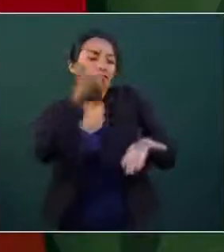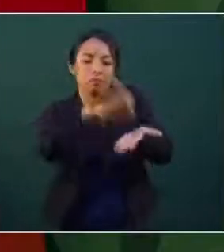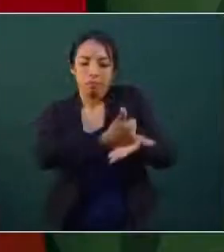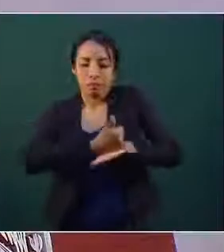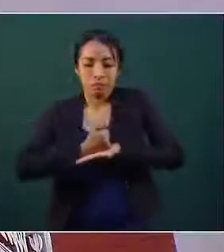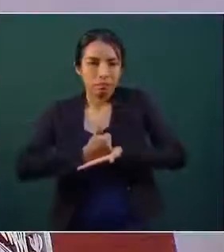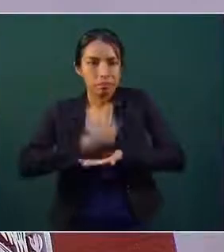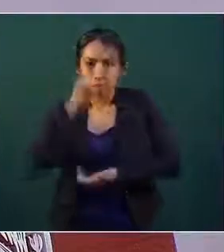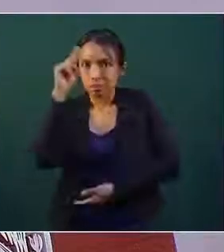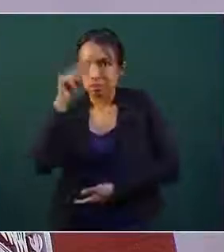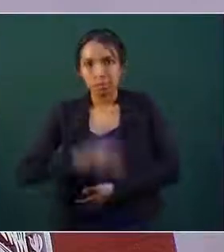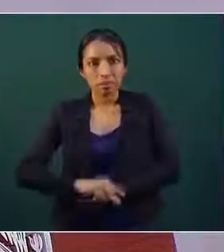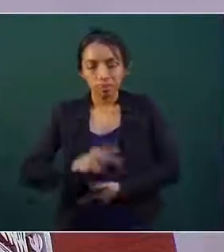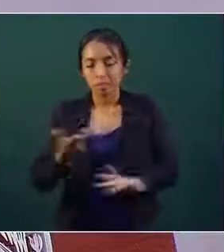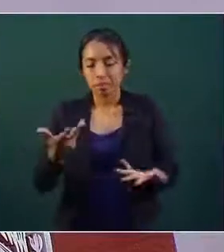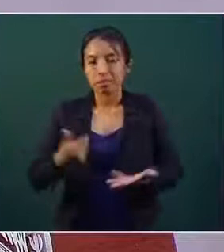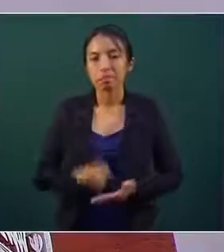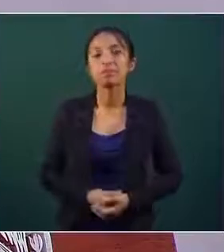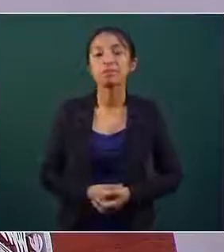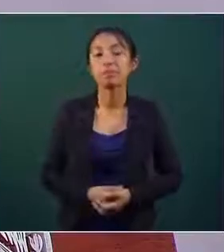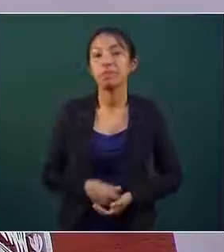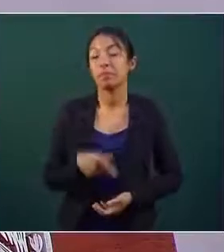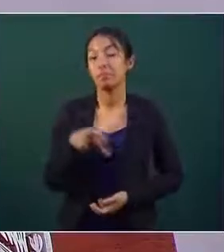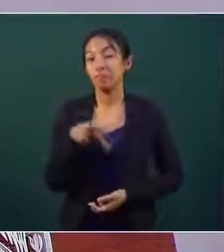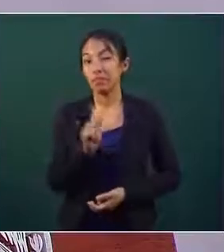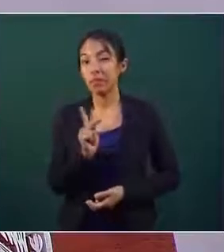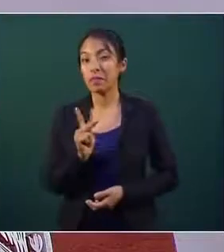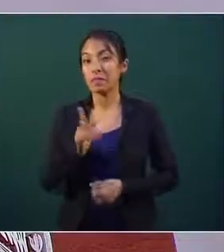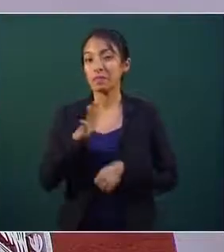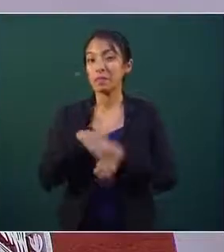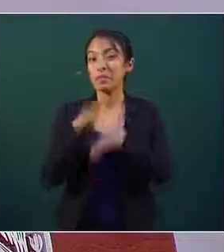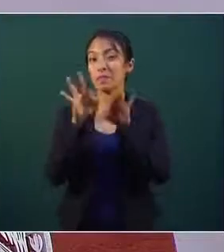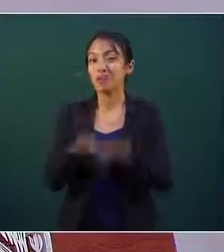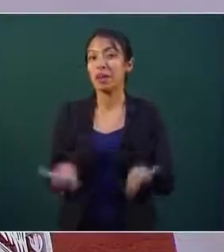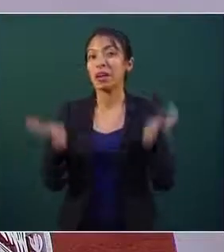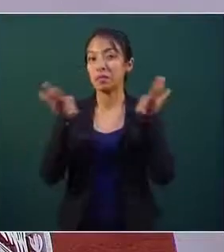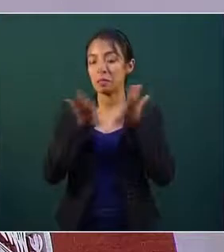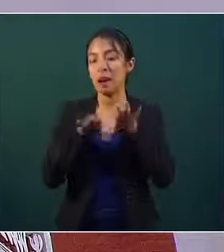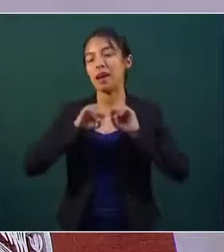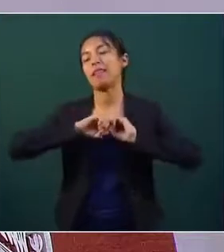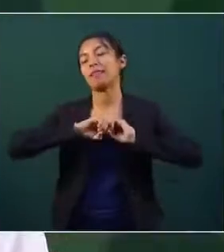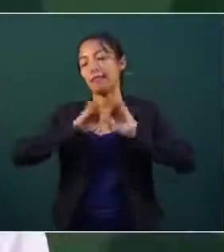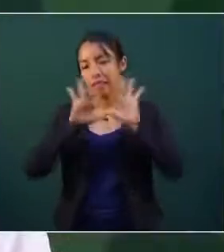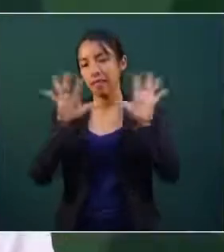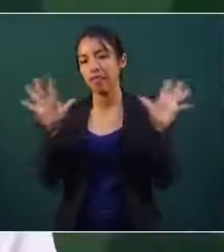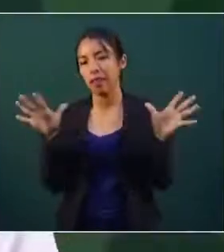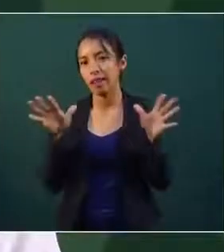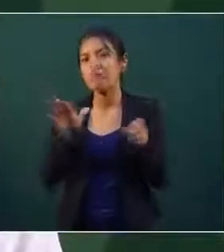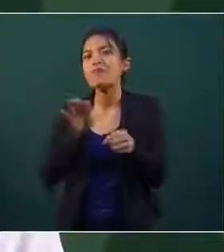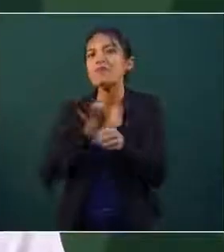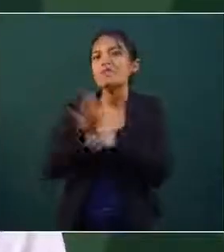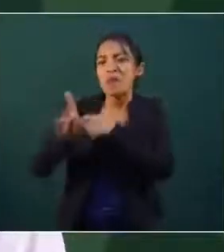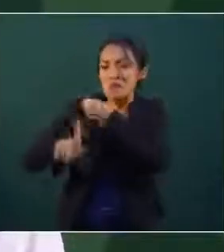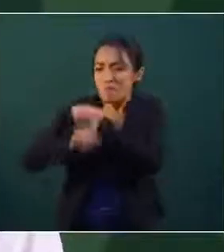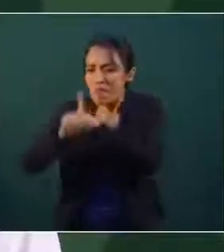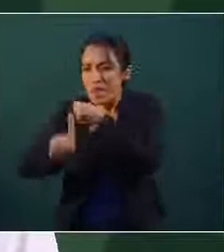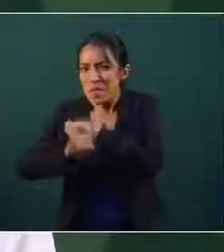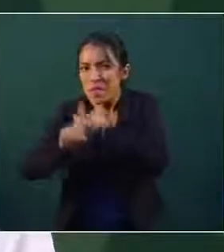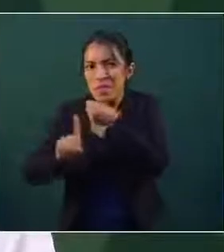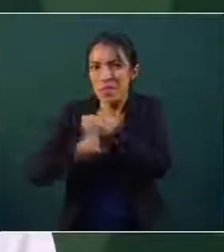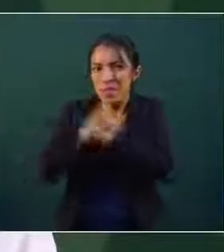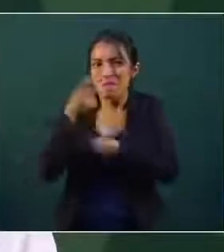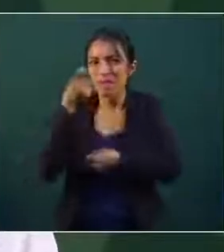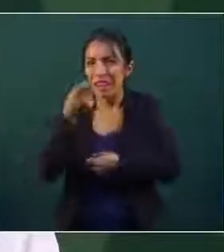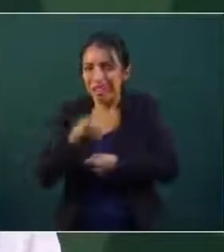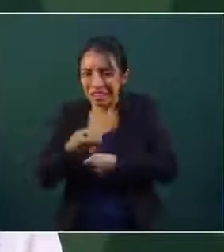embargo lo principal pues es atender las causas que han originado esta